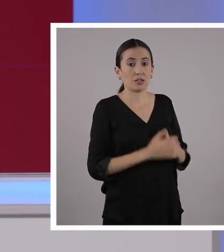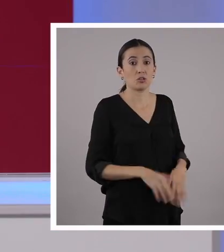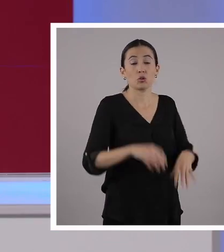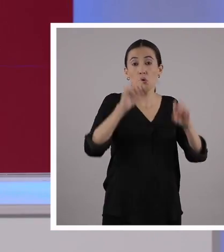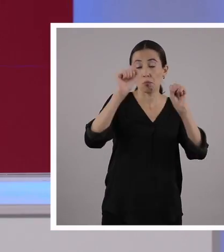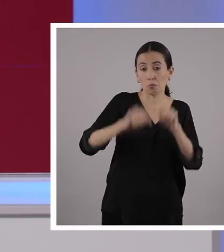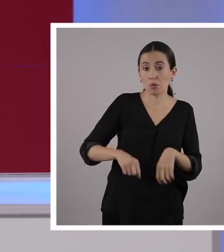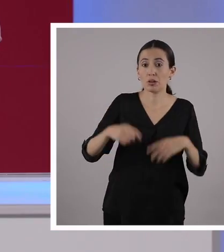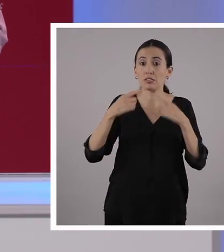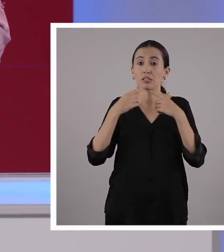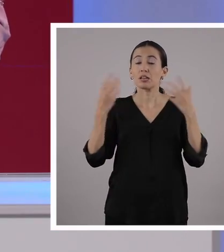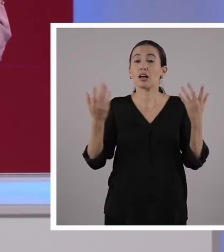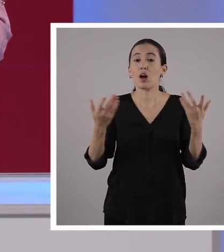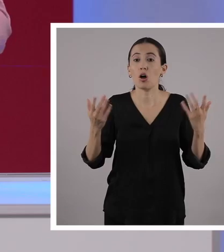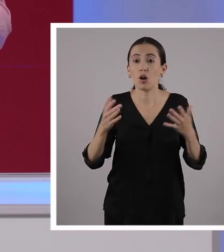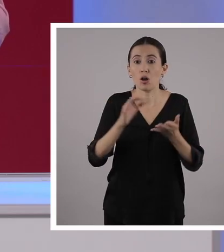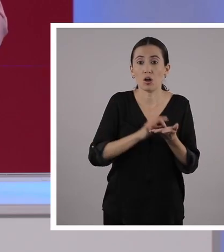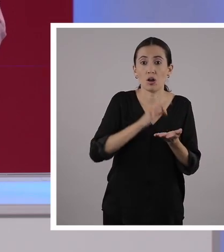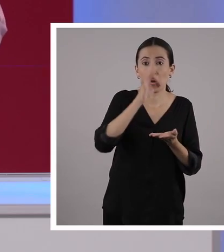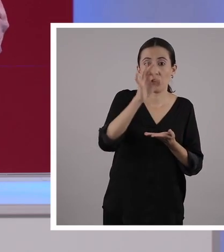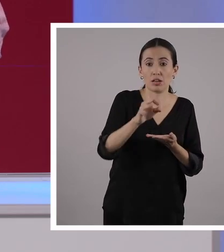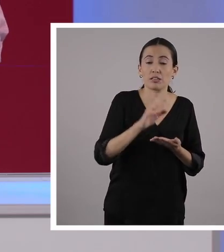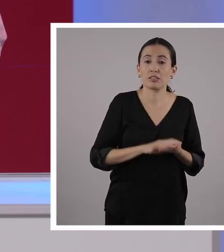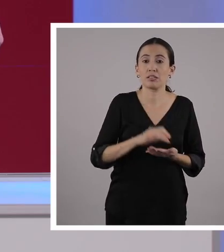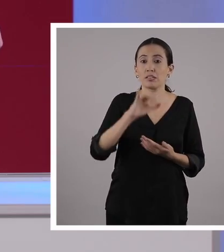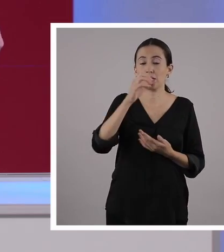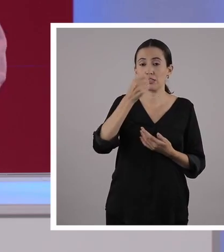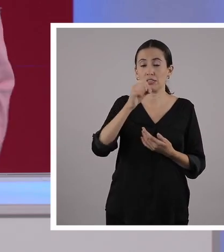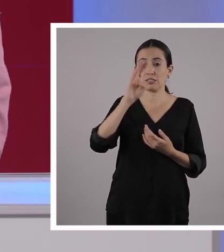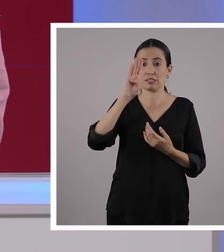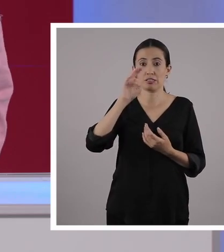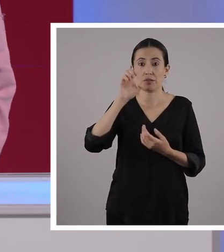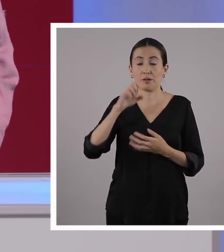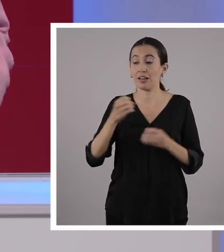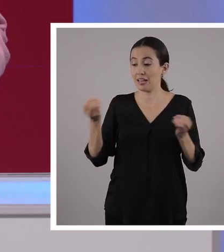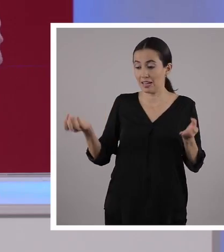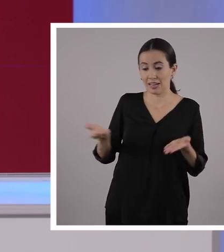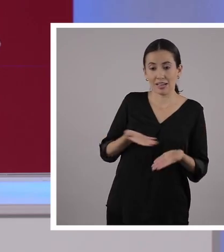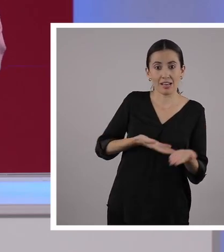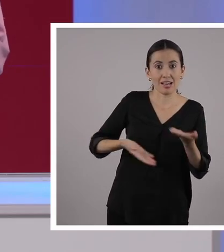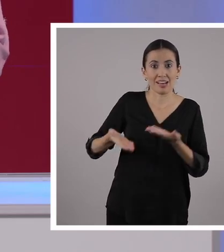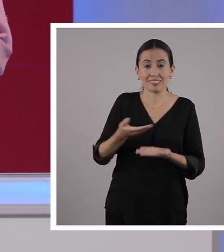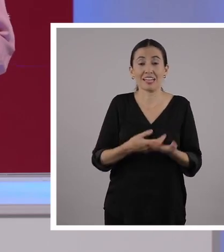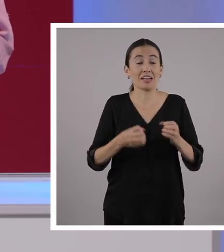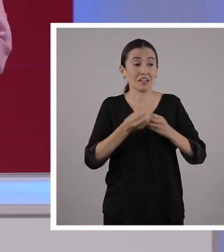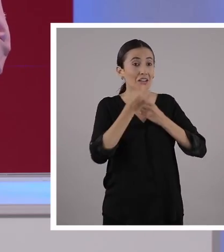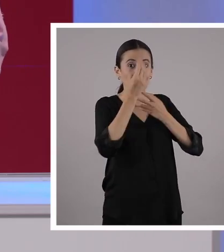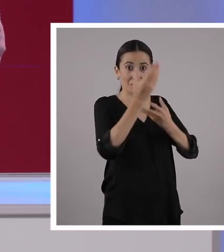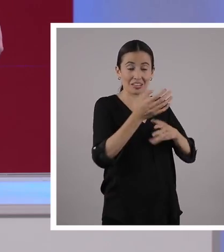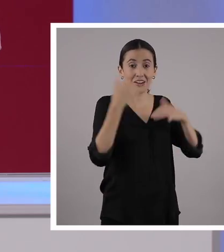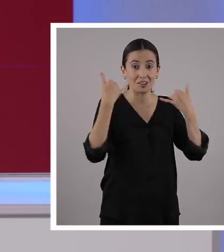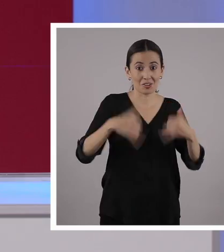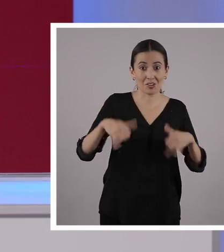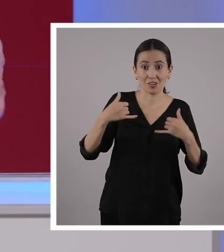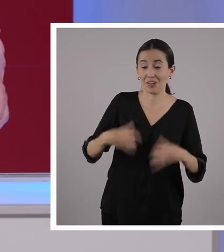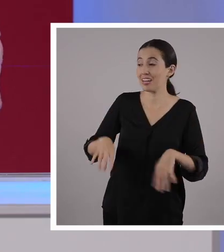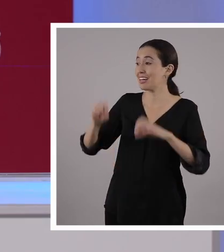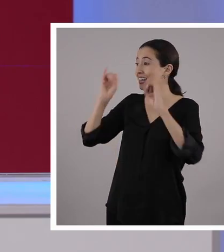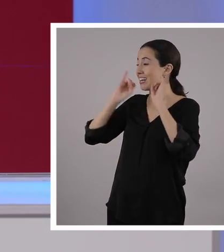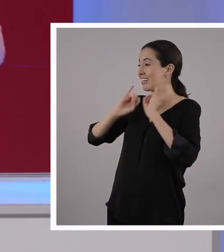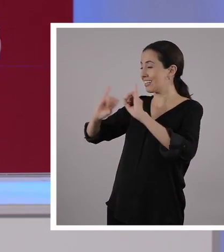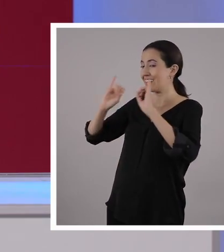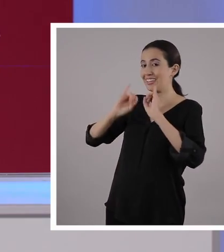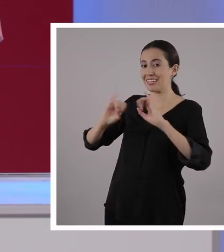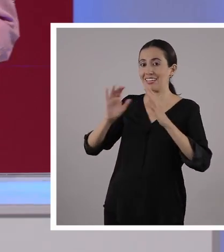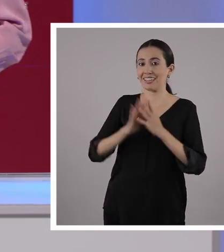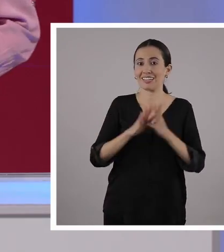visitar. Ustedes lo pueden encontrar en la isla Isabela. Perfecto. Chicos, ¿qué tal les pareció esta manera de contar historias? ¿Te gustó,